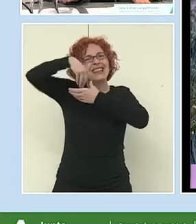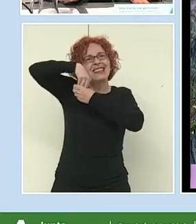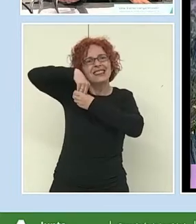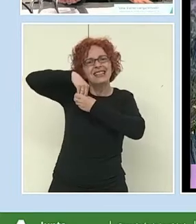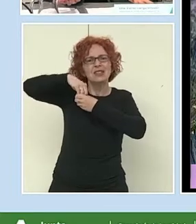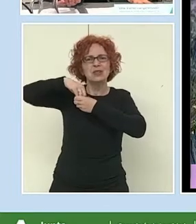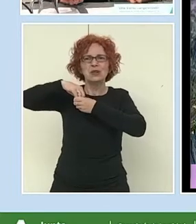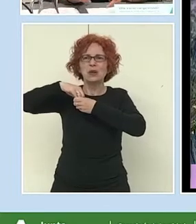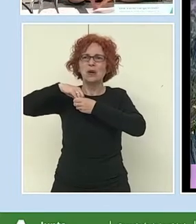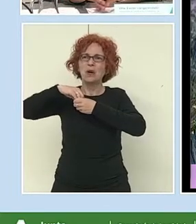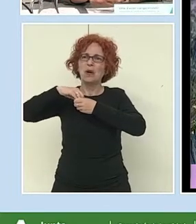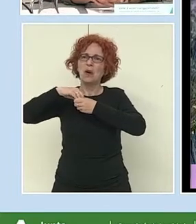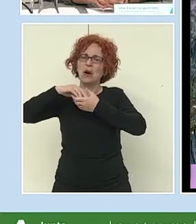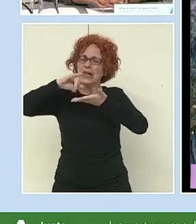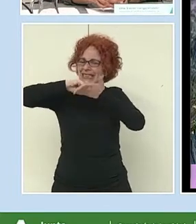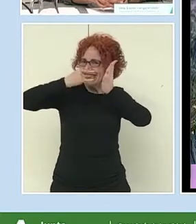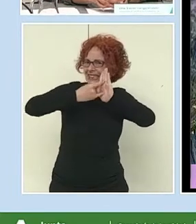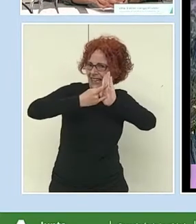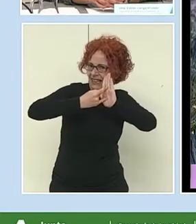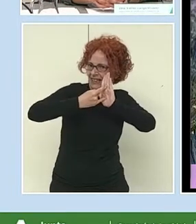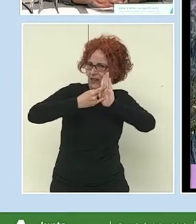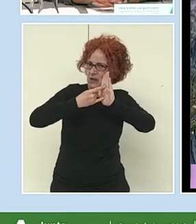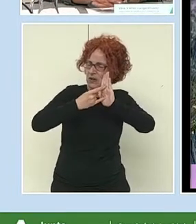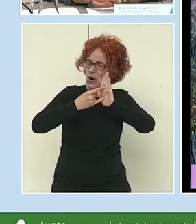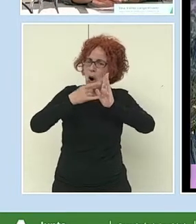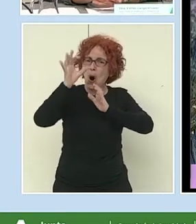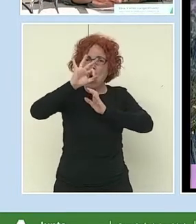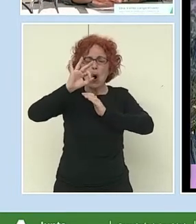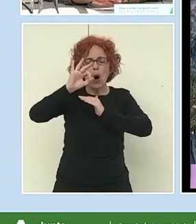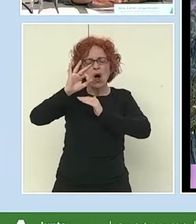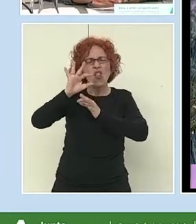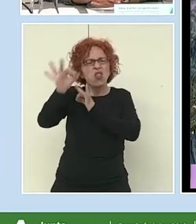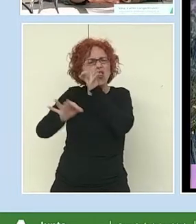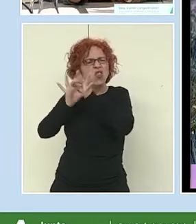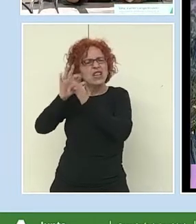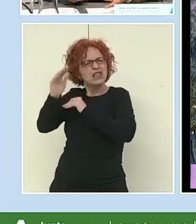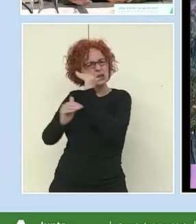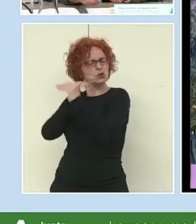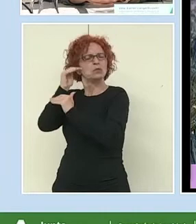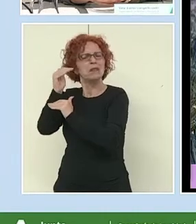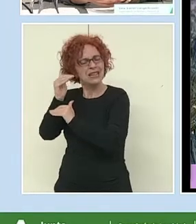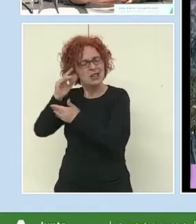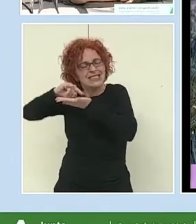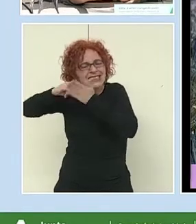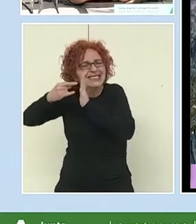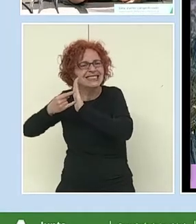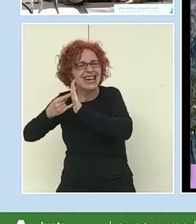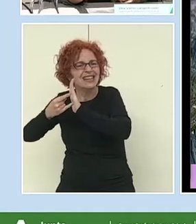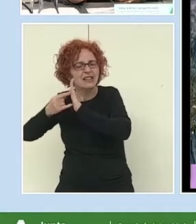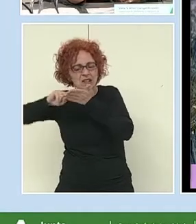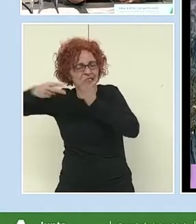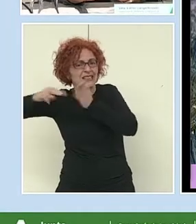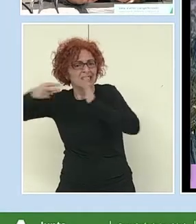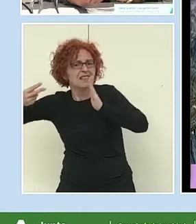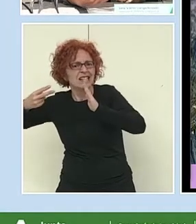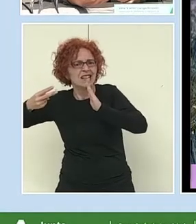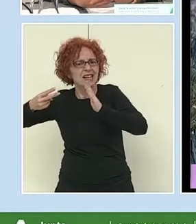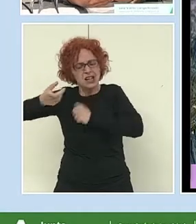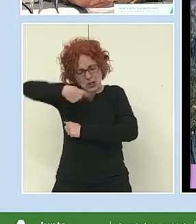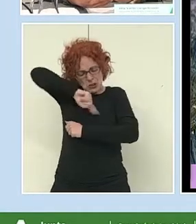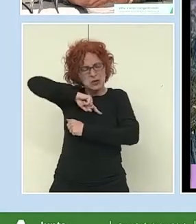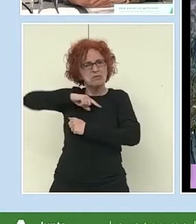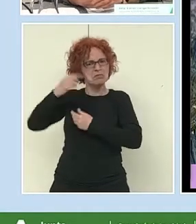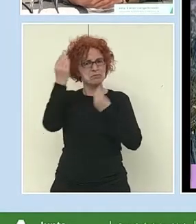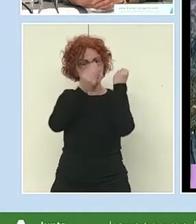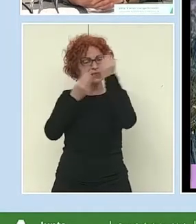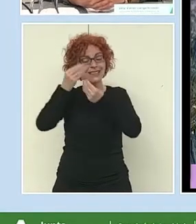o un ciclo superior técnico hace que entremos en un mundo que está en continuo crecimiento y